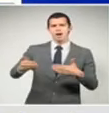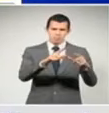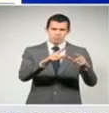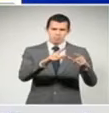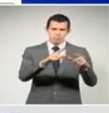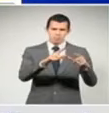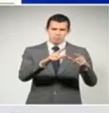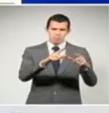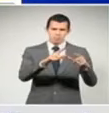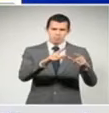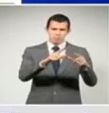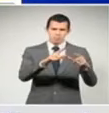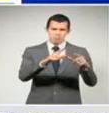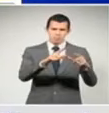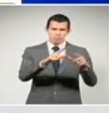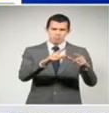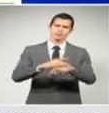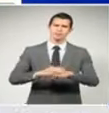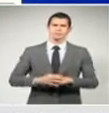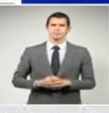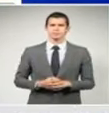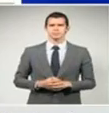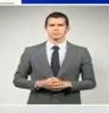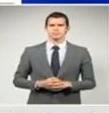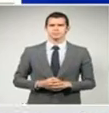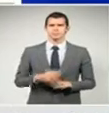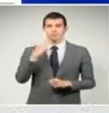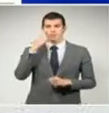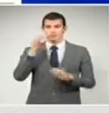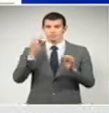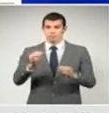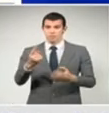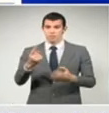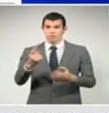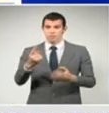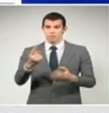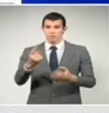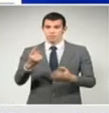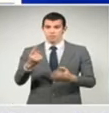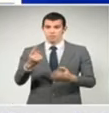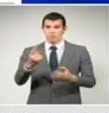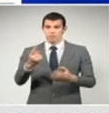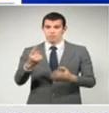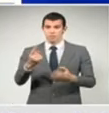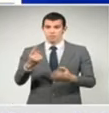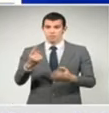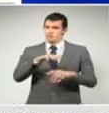que hemos tenido en los últimos 5 días, que ya estaba